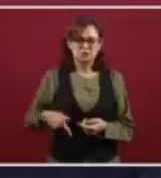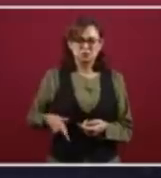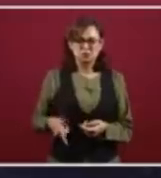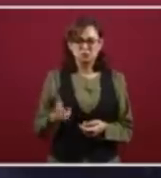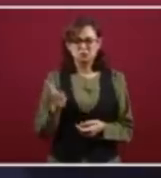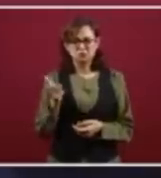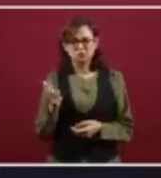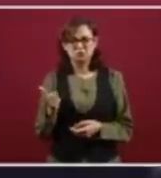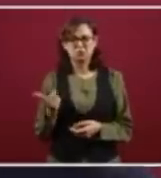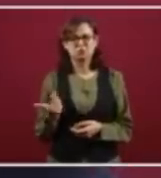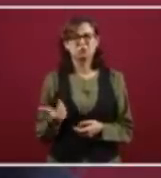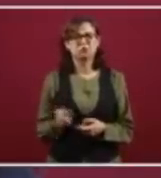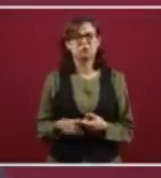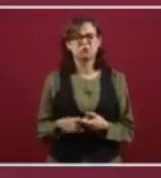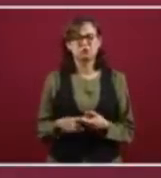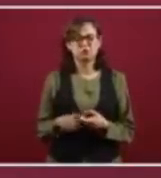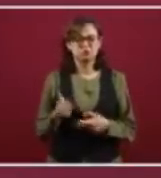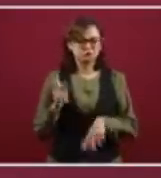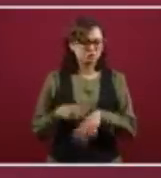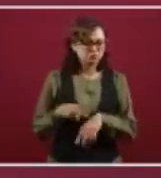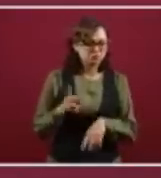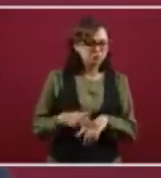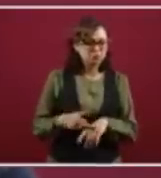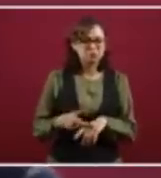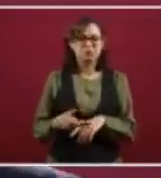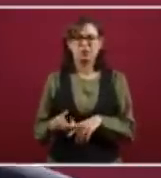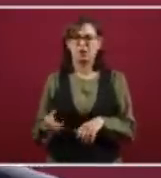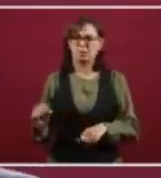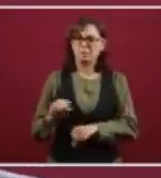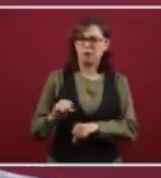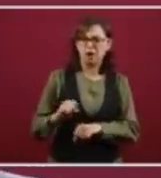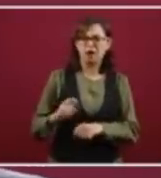sean estas piedras o petardos,